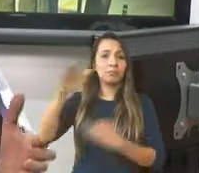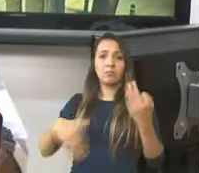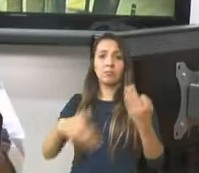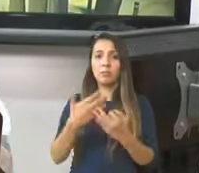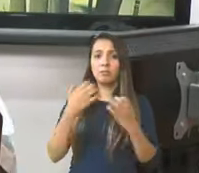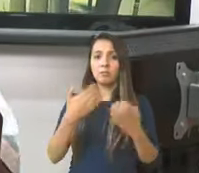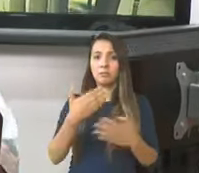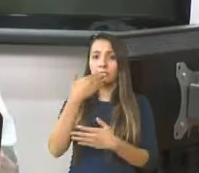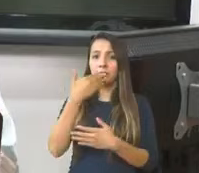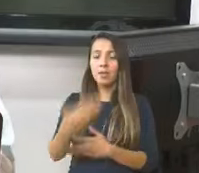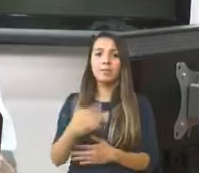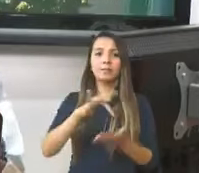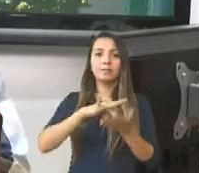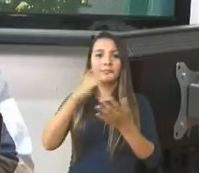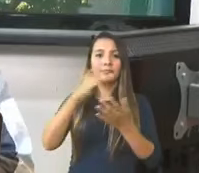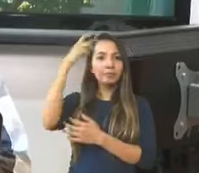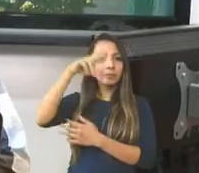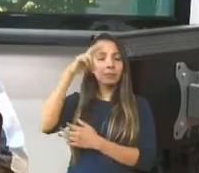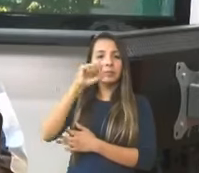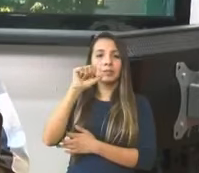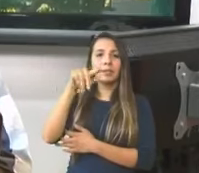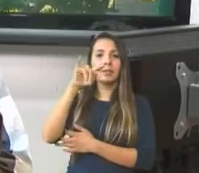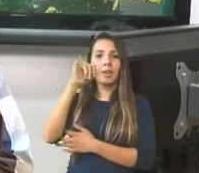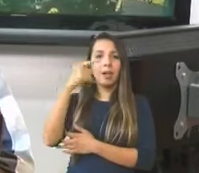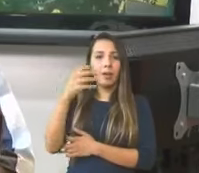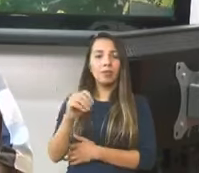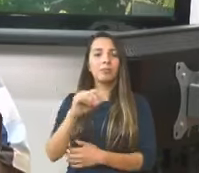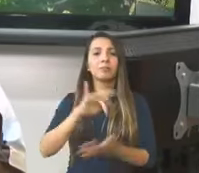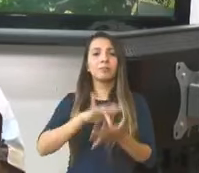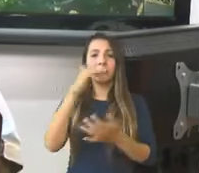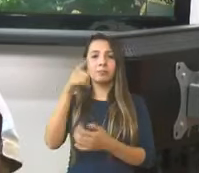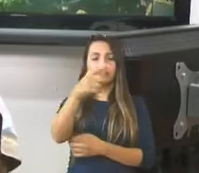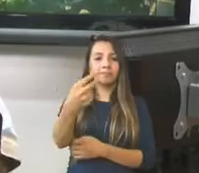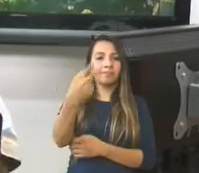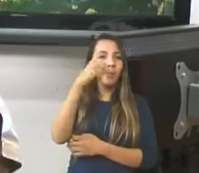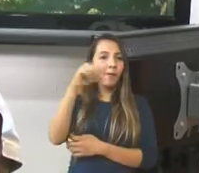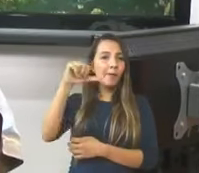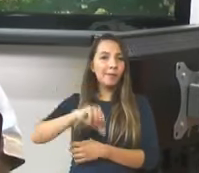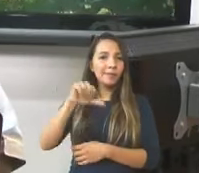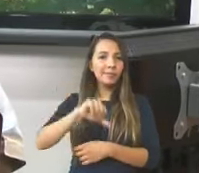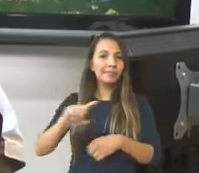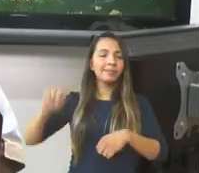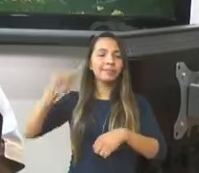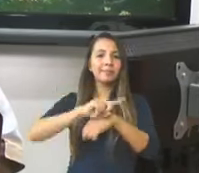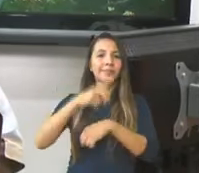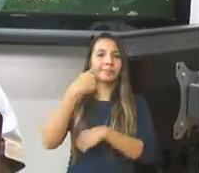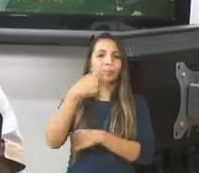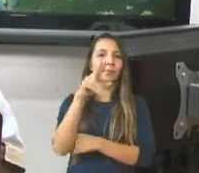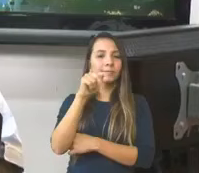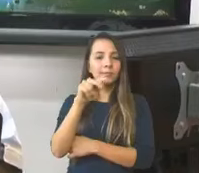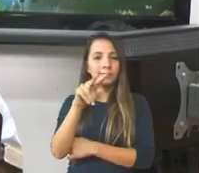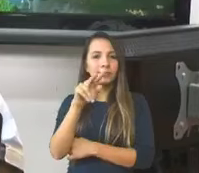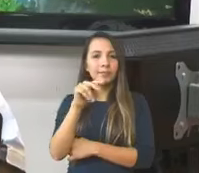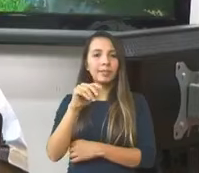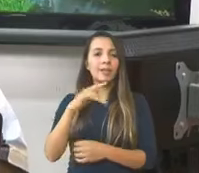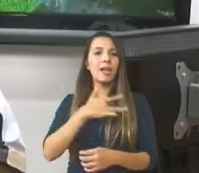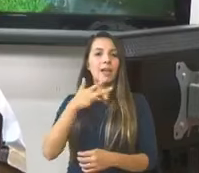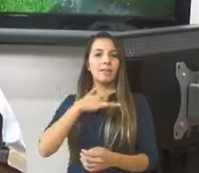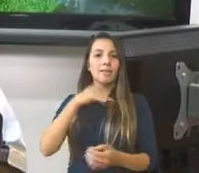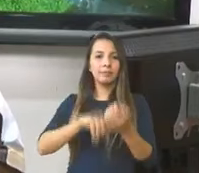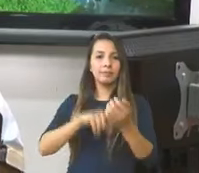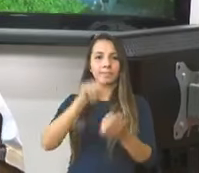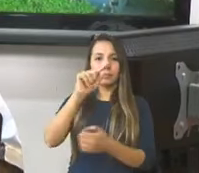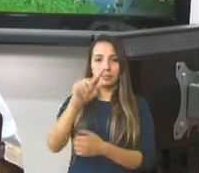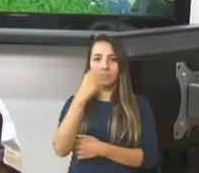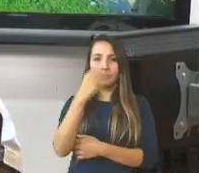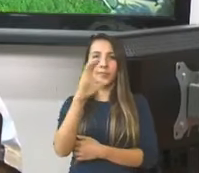Me despido. Gracias, Rosalba. Gracias, Santiago. Y gracias a usted que nos siguió a través de su televisor, en el sistema de cable de Canal